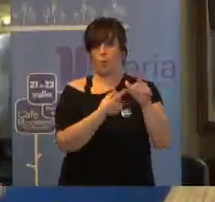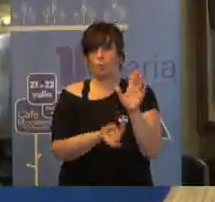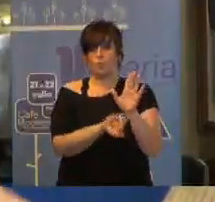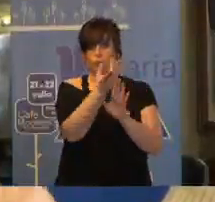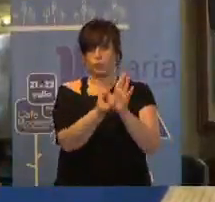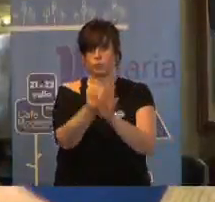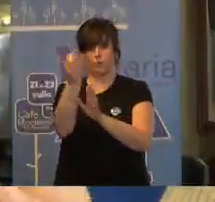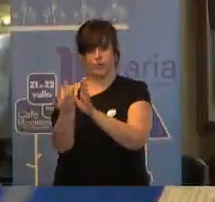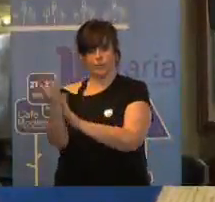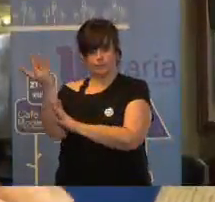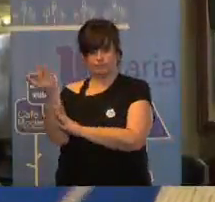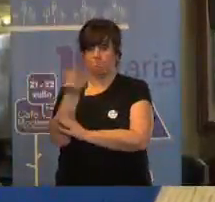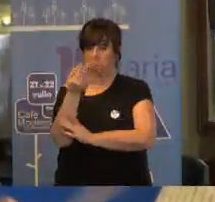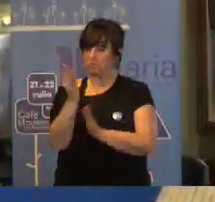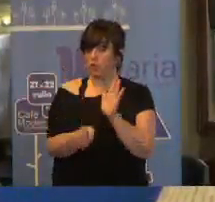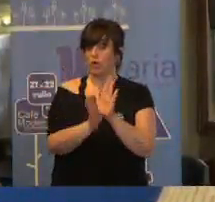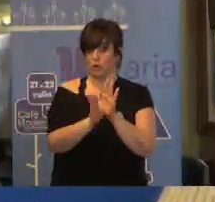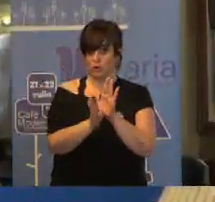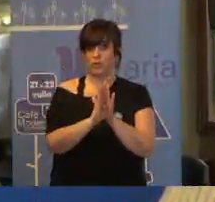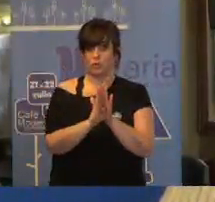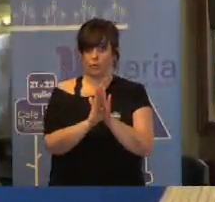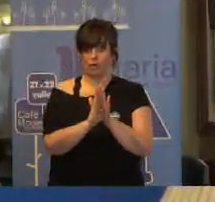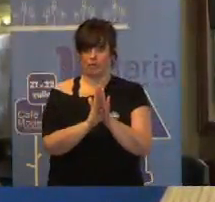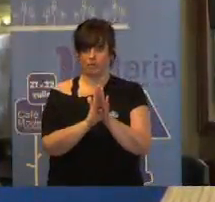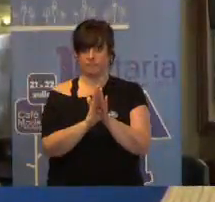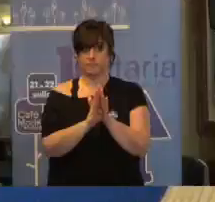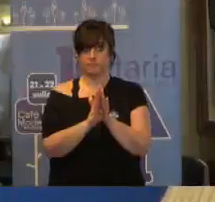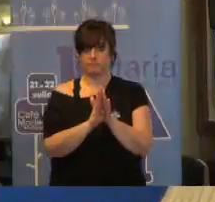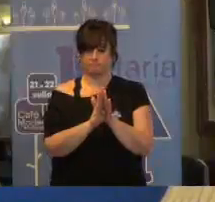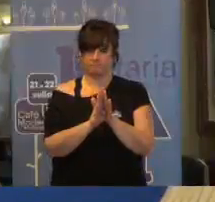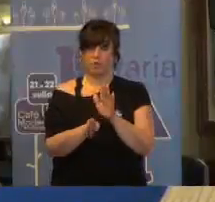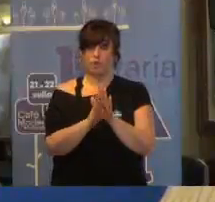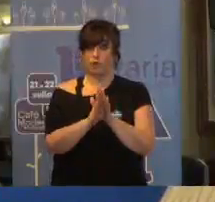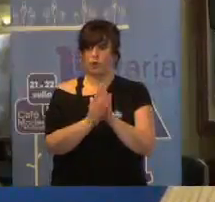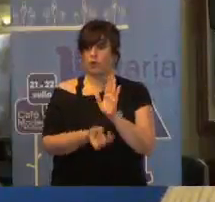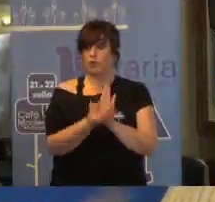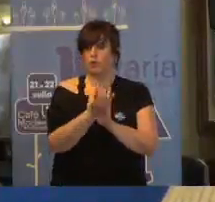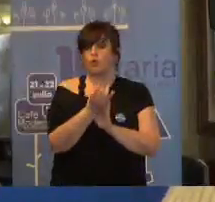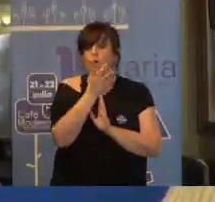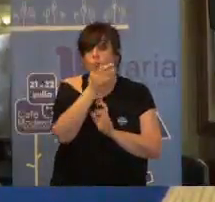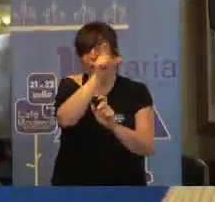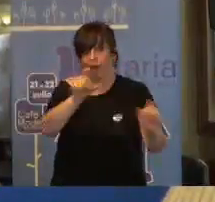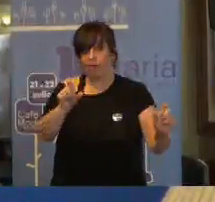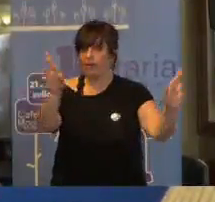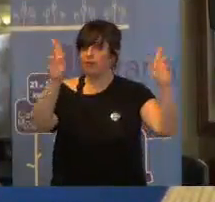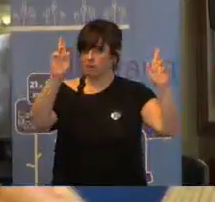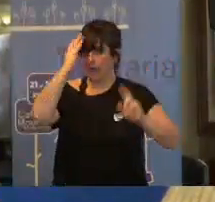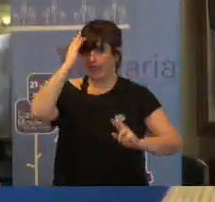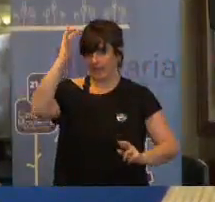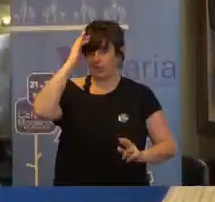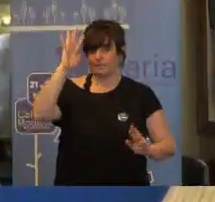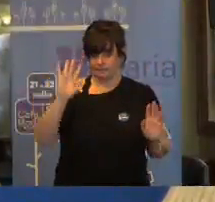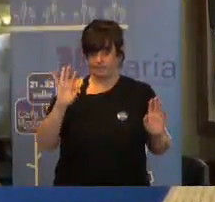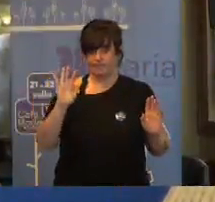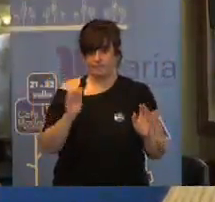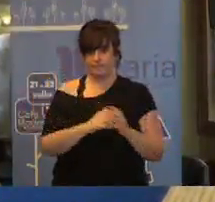e siguen xurdindo no país grazas a esa ilusión, a esa esperanza que trouxeron os gobernos